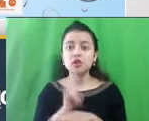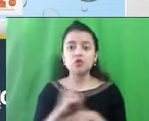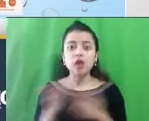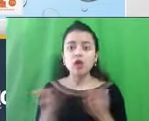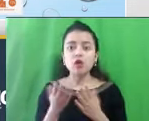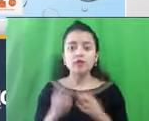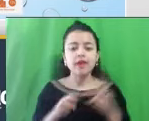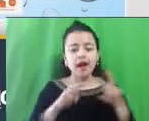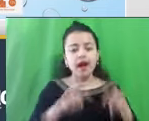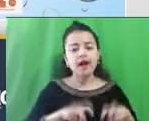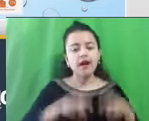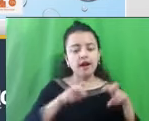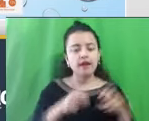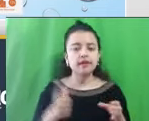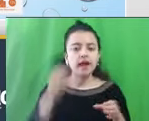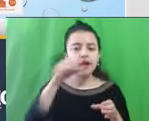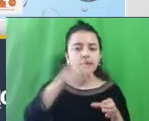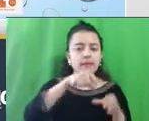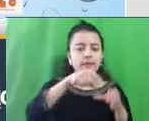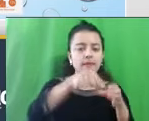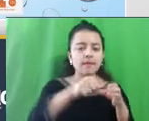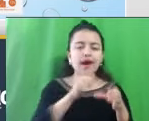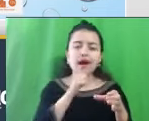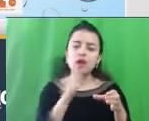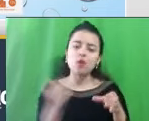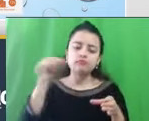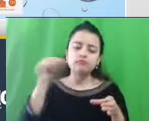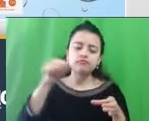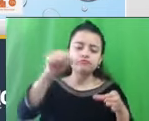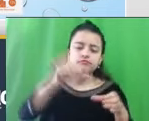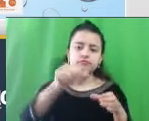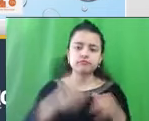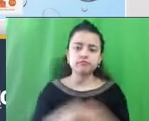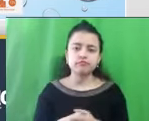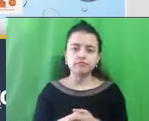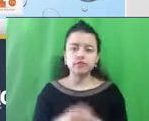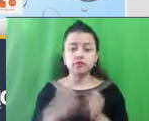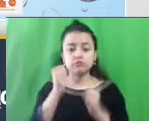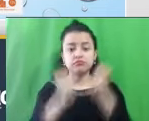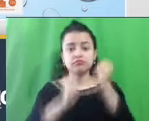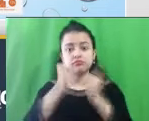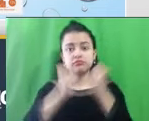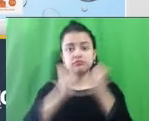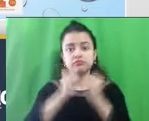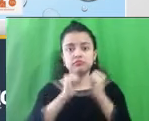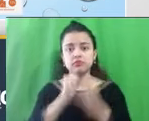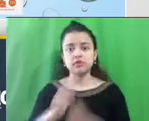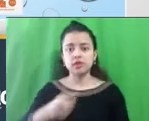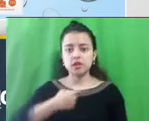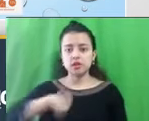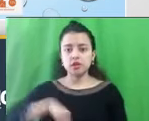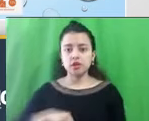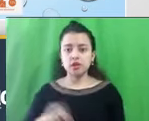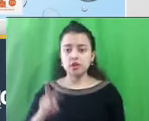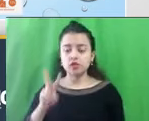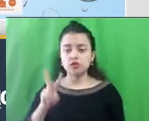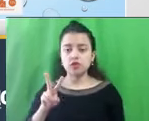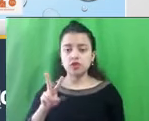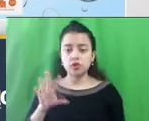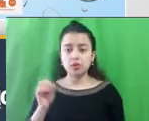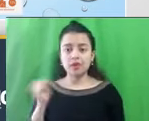750 pesos se van para procesos industriales y 250 pesos es la que nos llega a nosotros como acueducto. O sea,